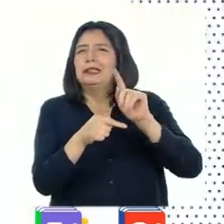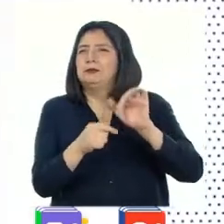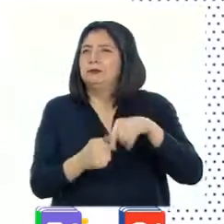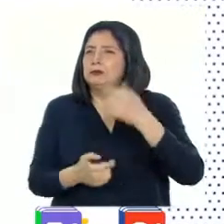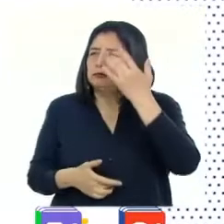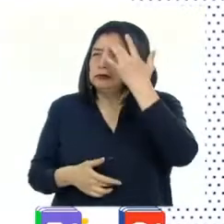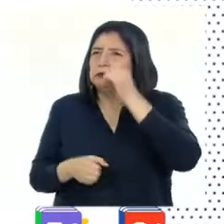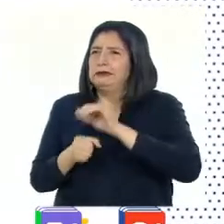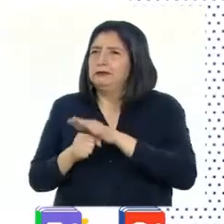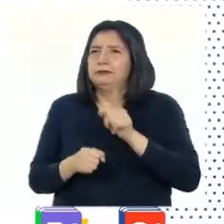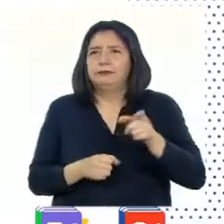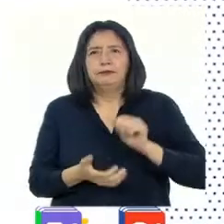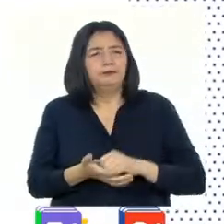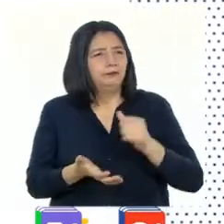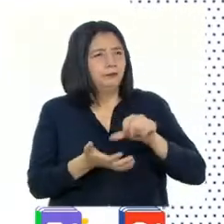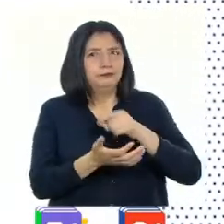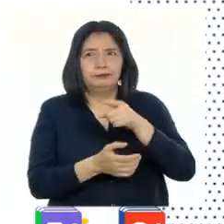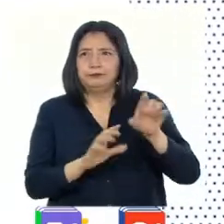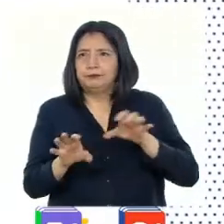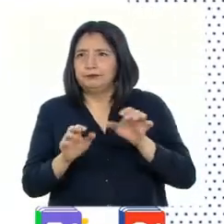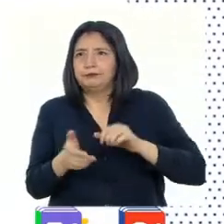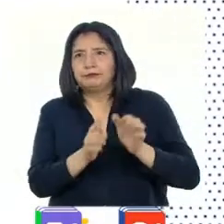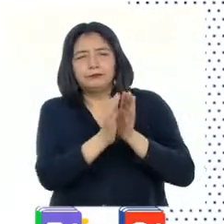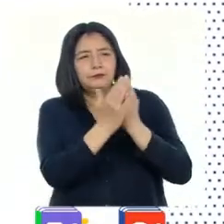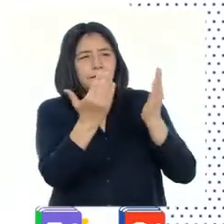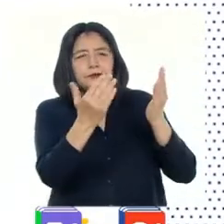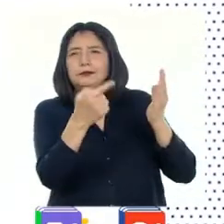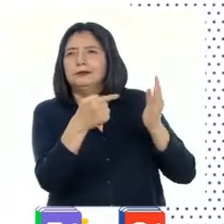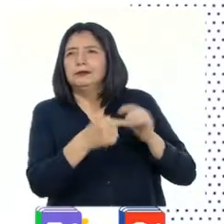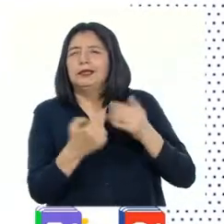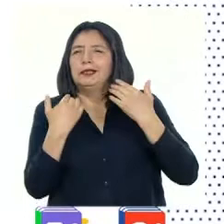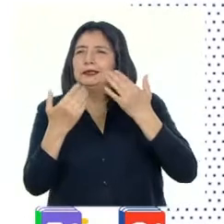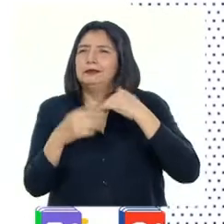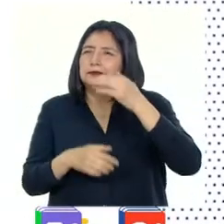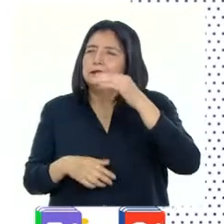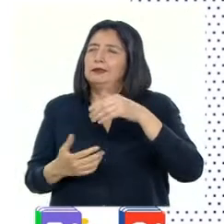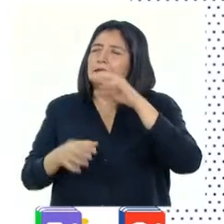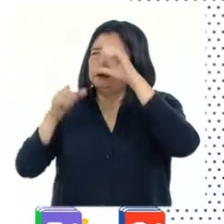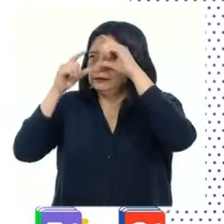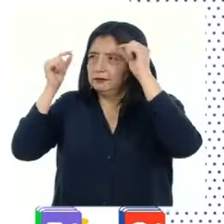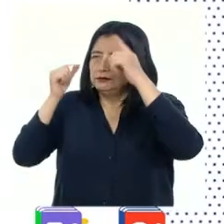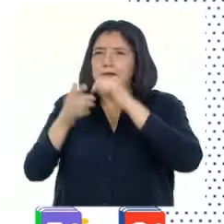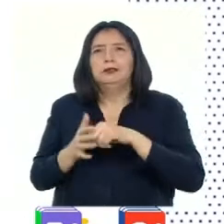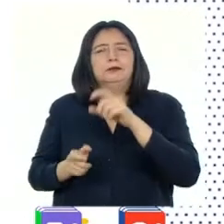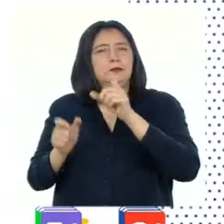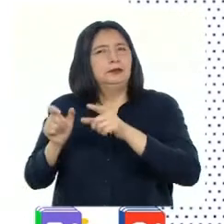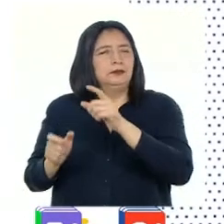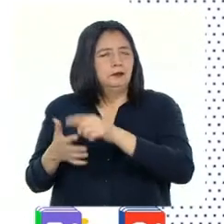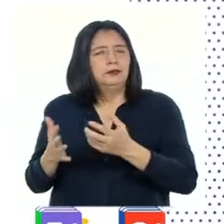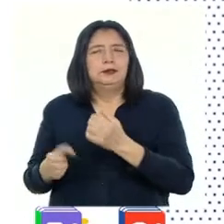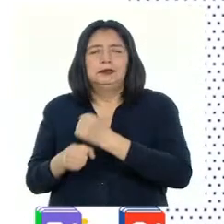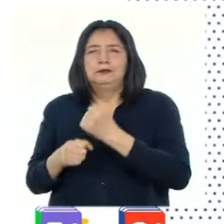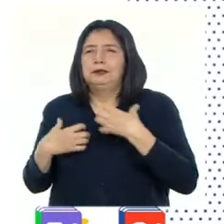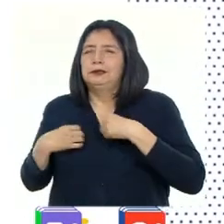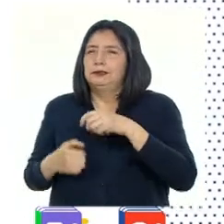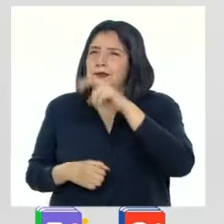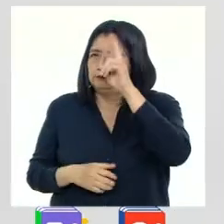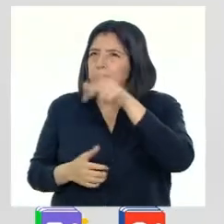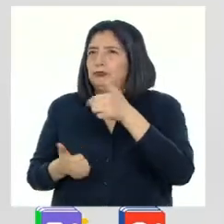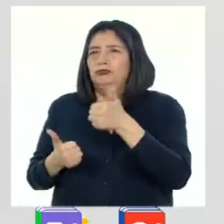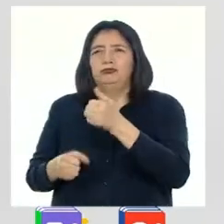pandemia. Los artistas habían hecho un retablo en agradecimiento a las enfermeras y al personal de salud del Perú por su gran